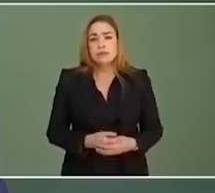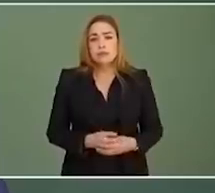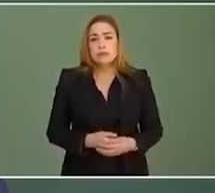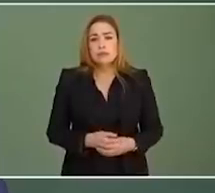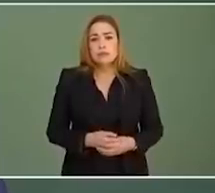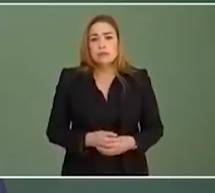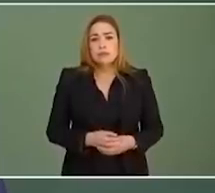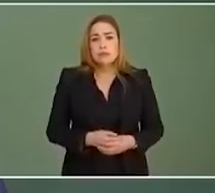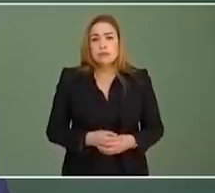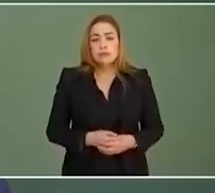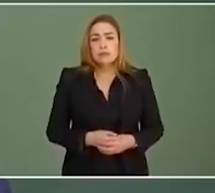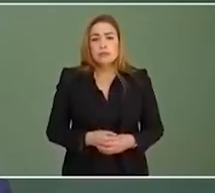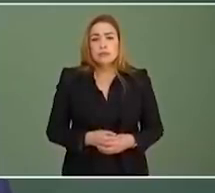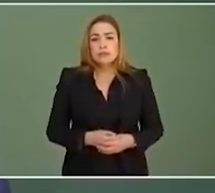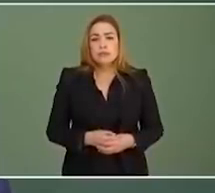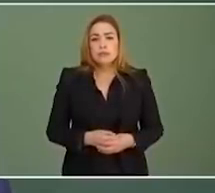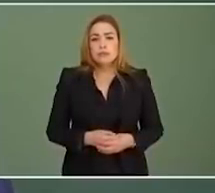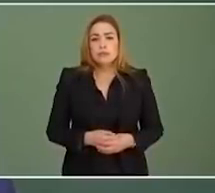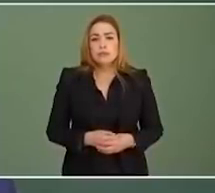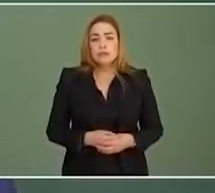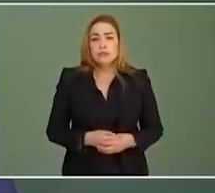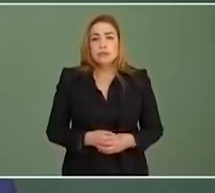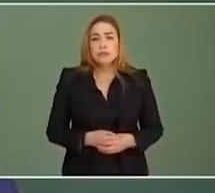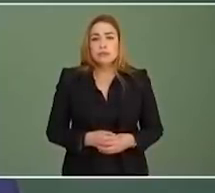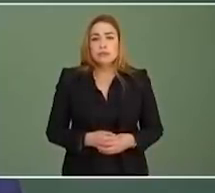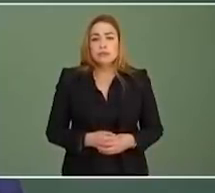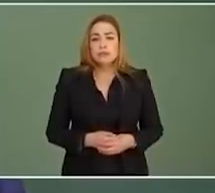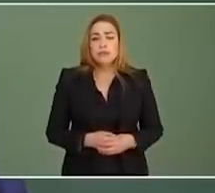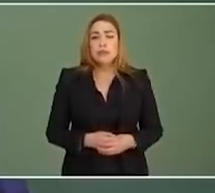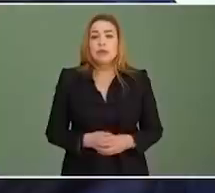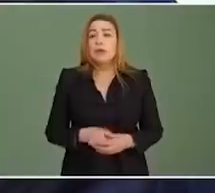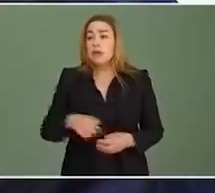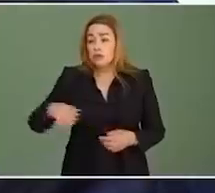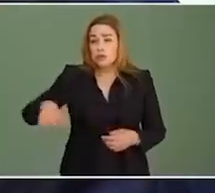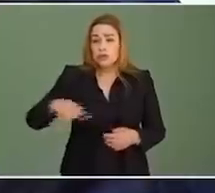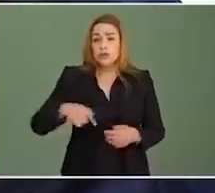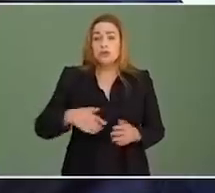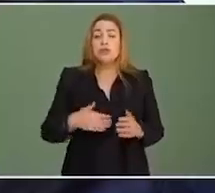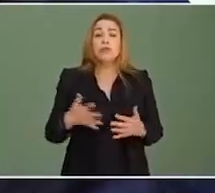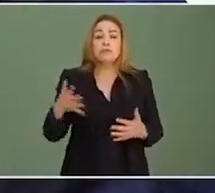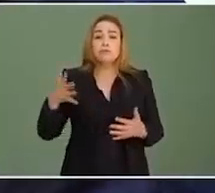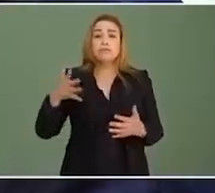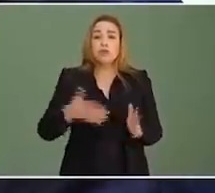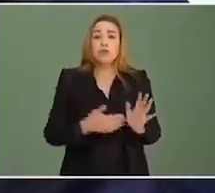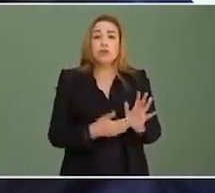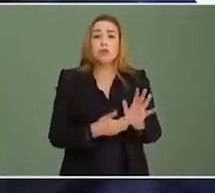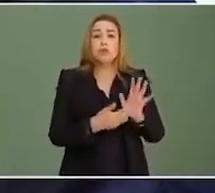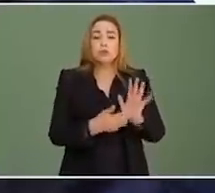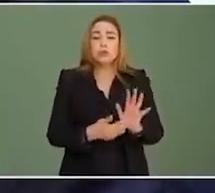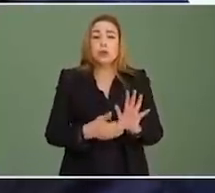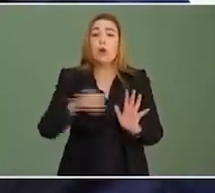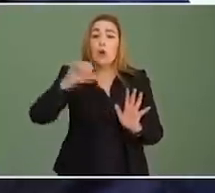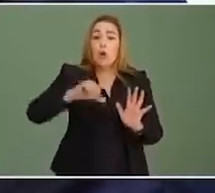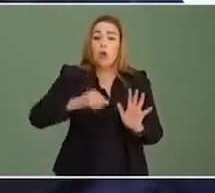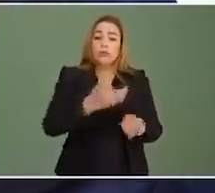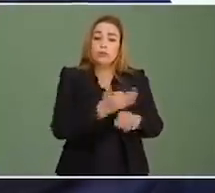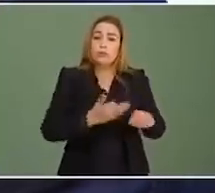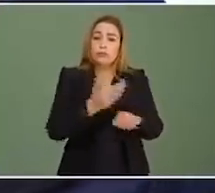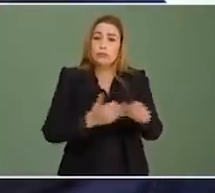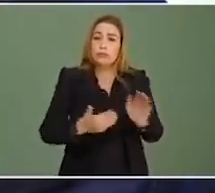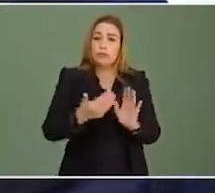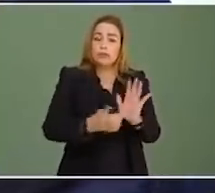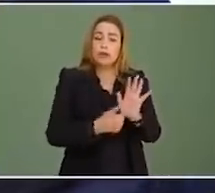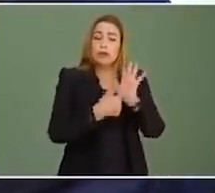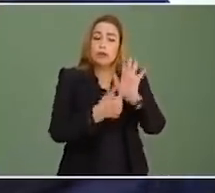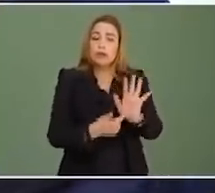vamos a dar a conocer una postura el día de hoy que tengamos más